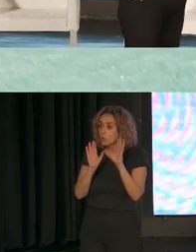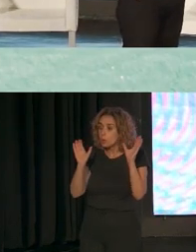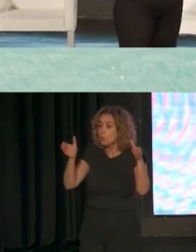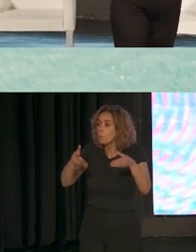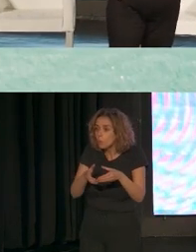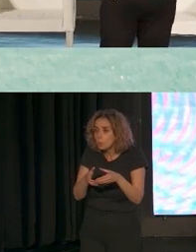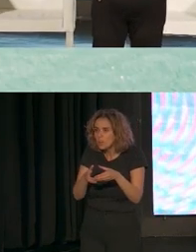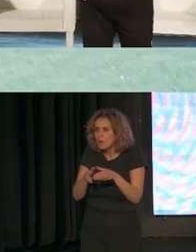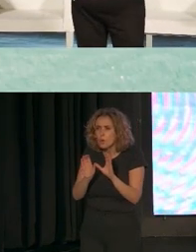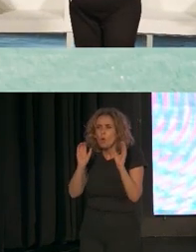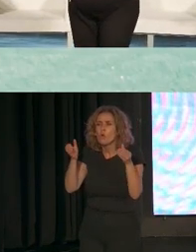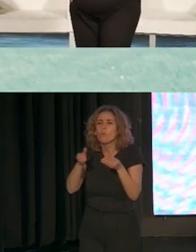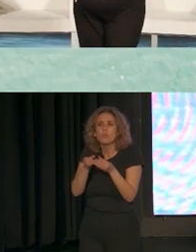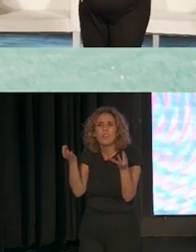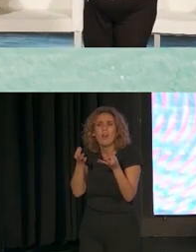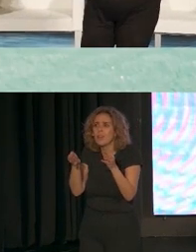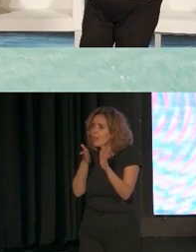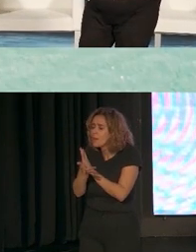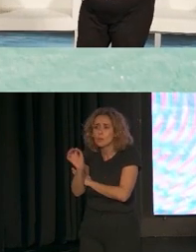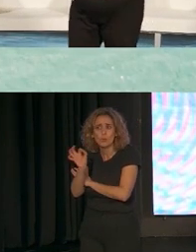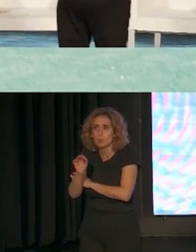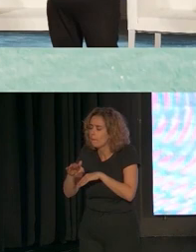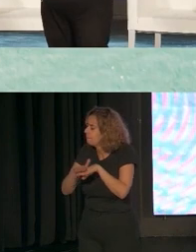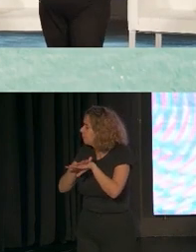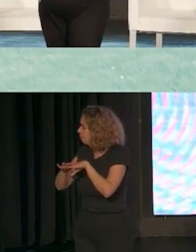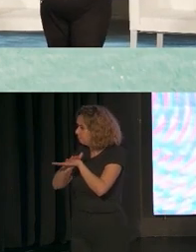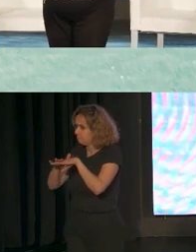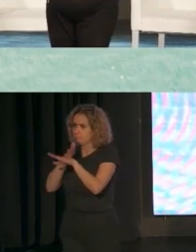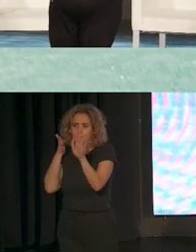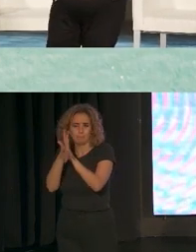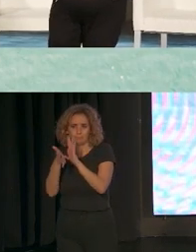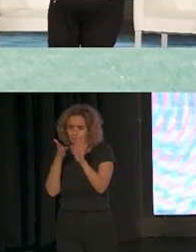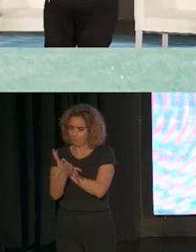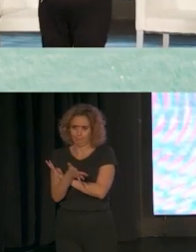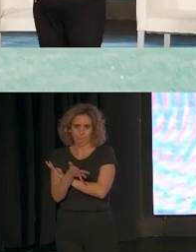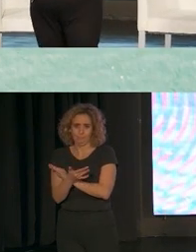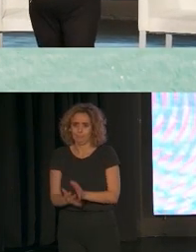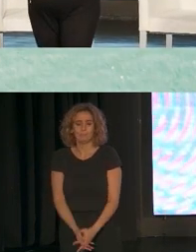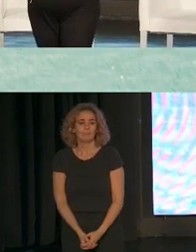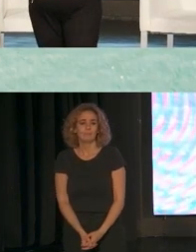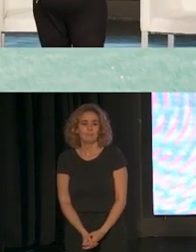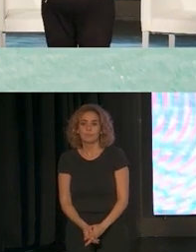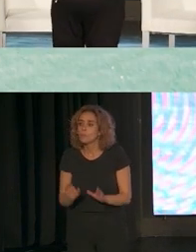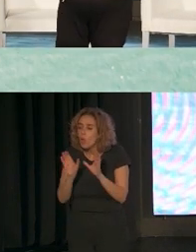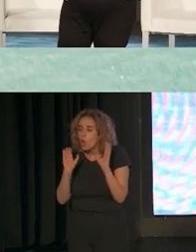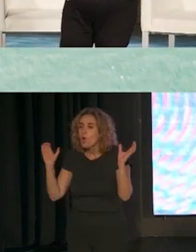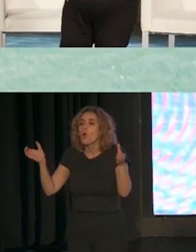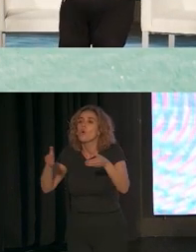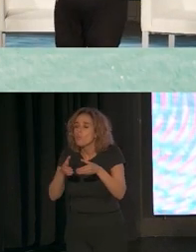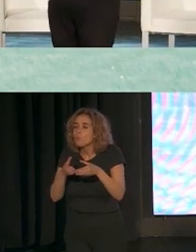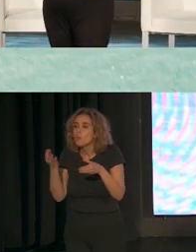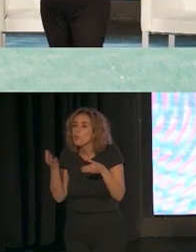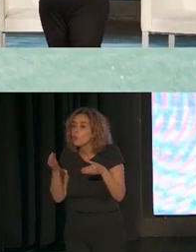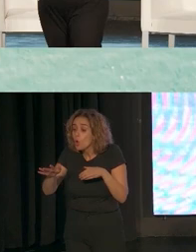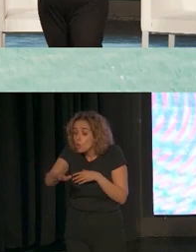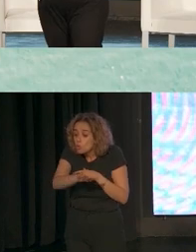he explicado que es comunidad Lo siento ahora mismo os lo explico eh la comunidad es